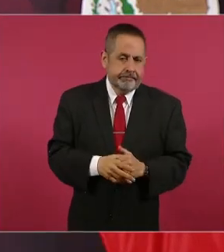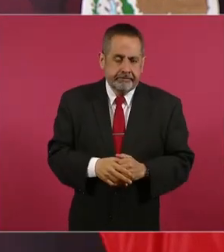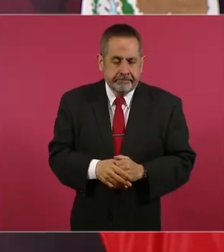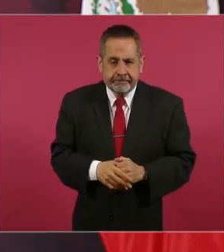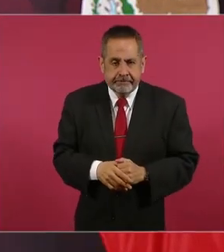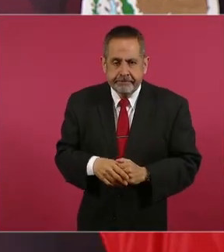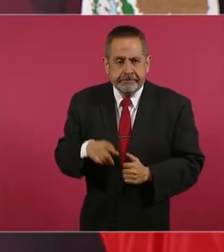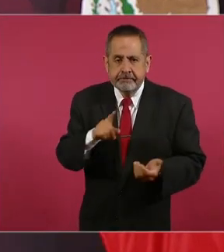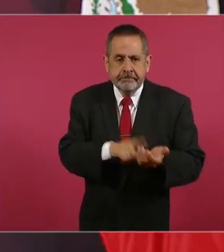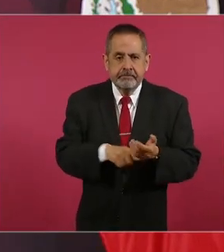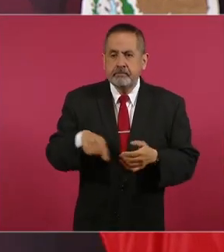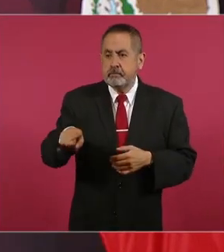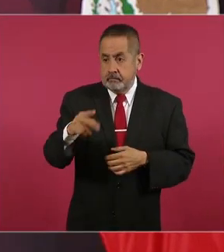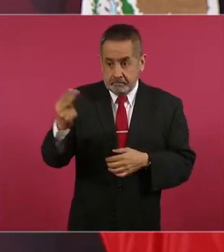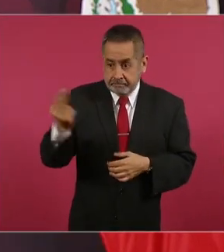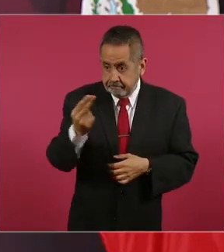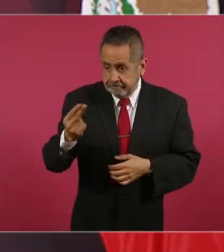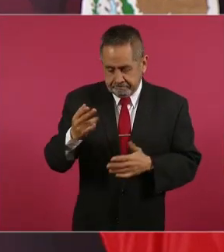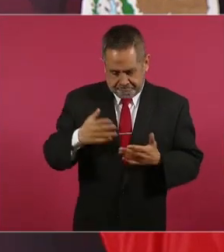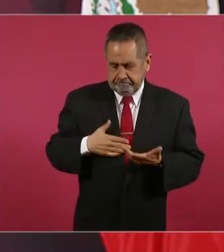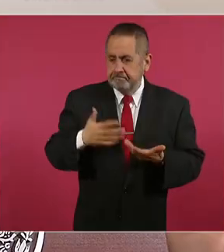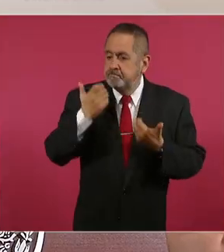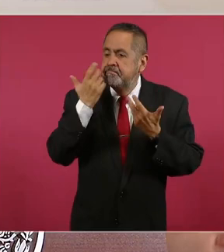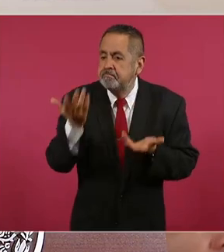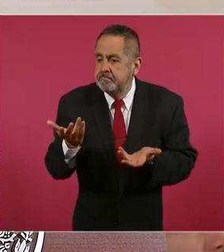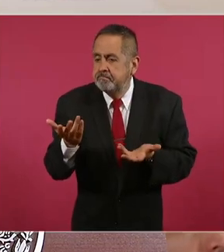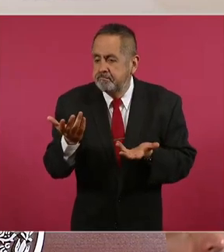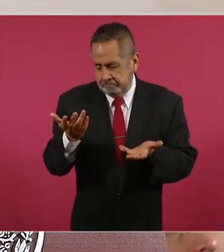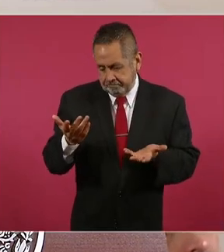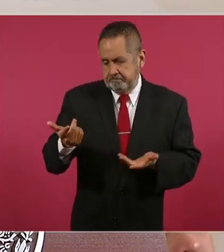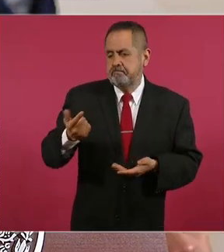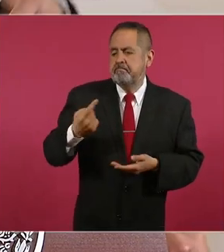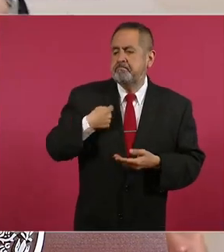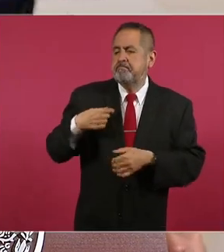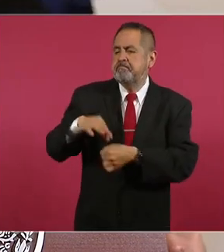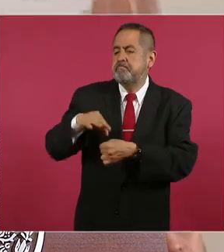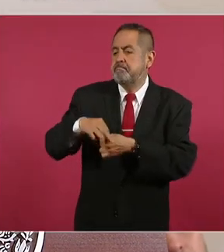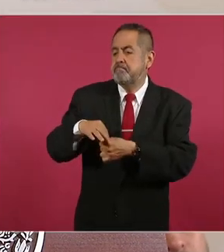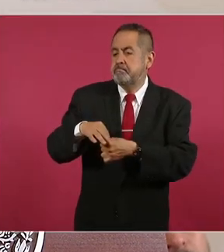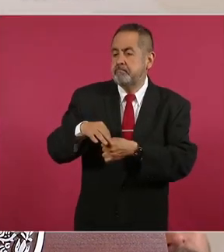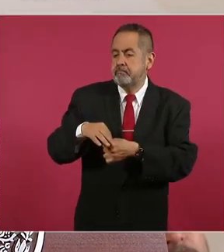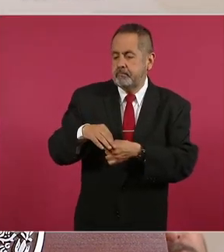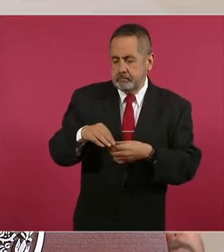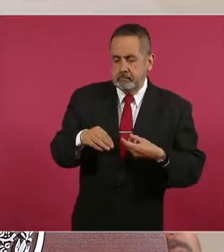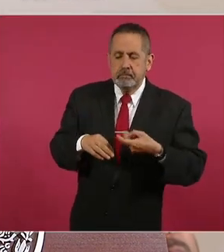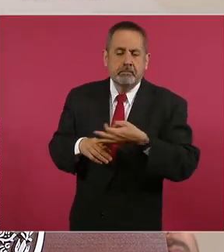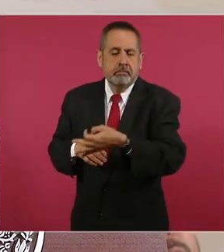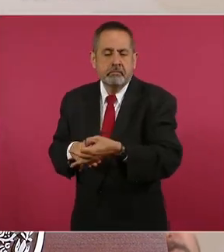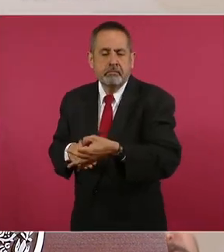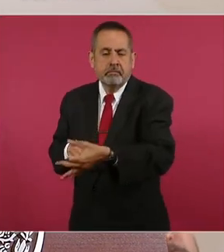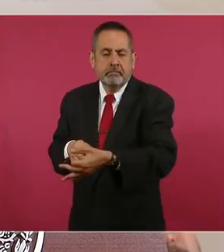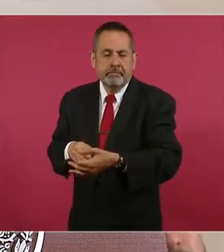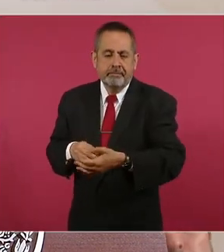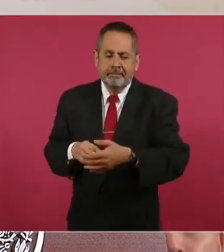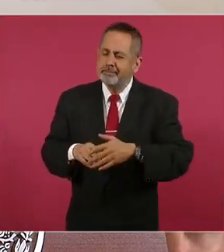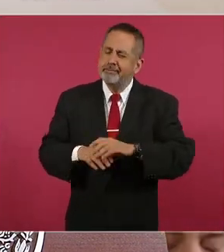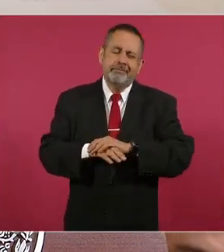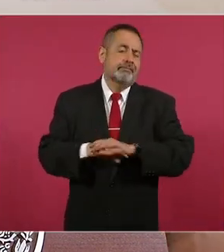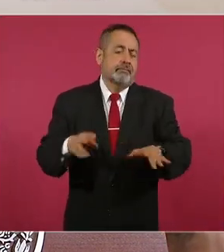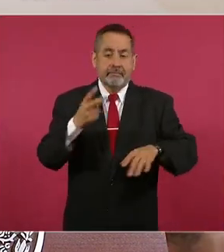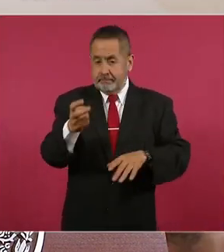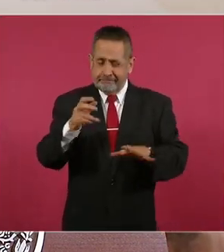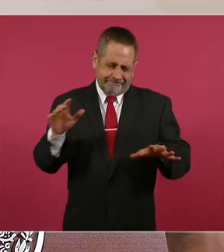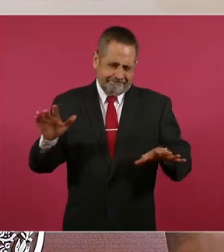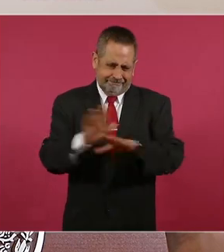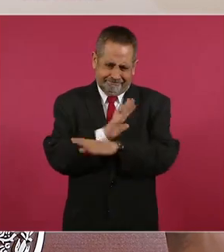traficando con la necesidad, con la pobreza del pueblo. Entonces, todo eso es lo que está cambiando. Además,